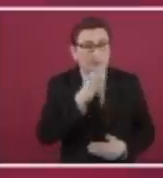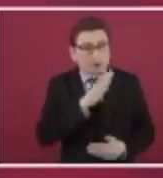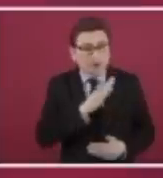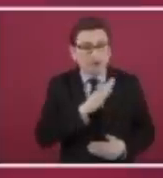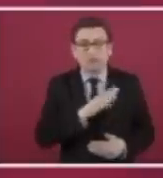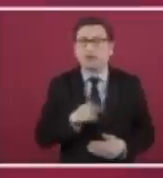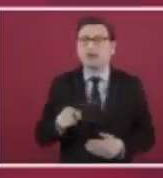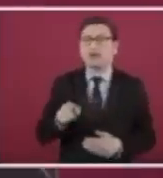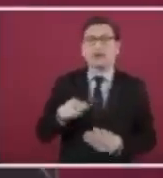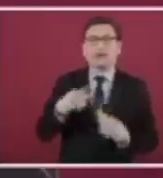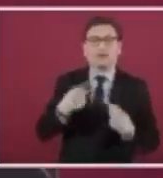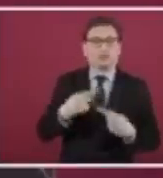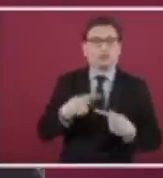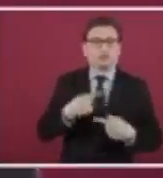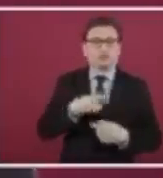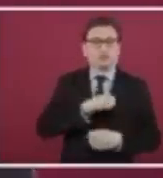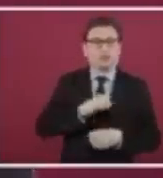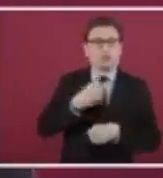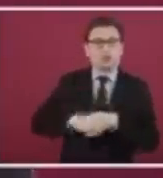se